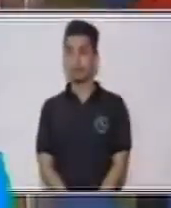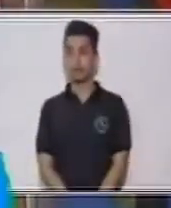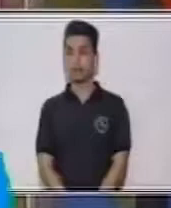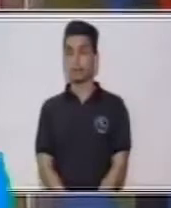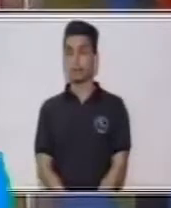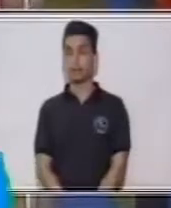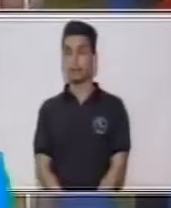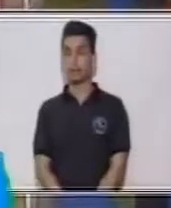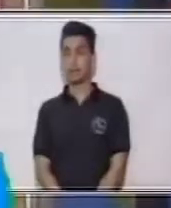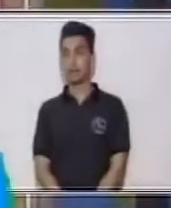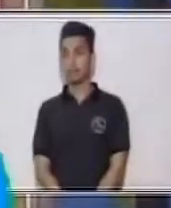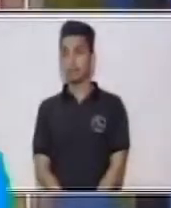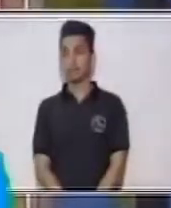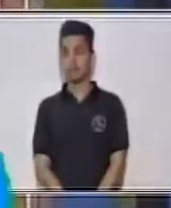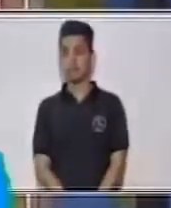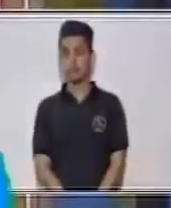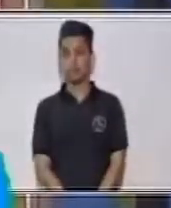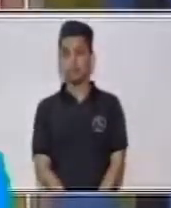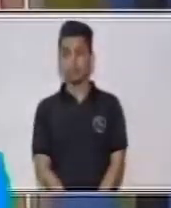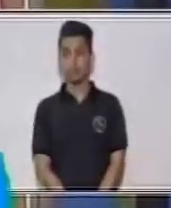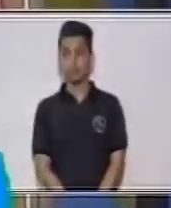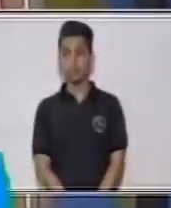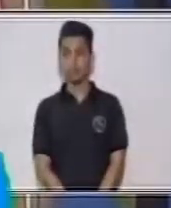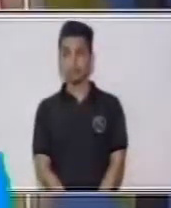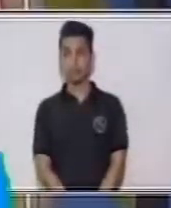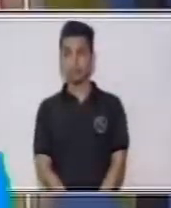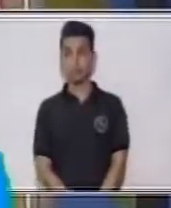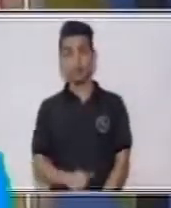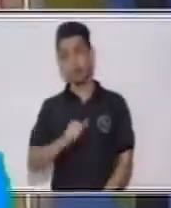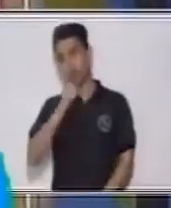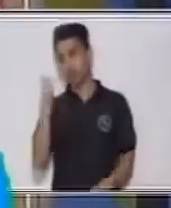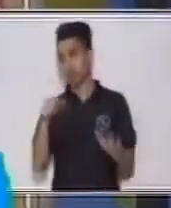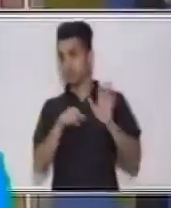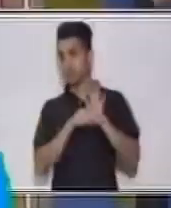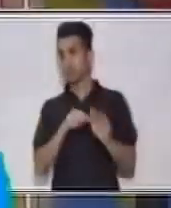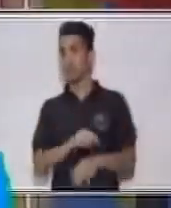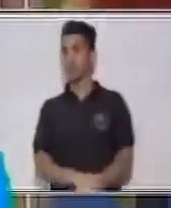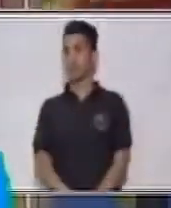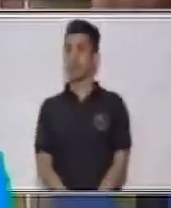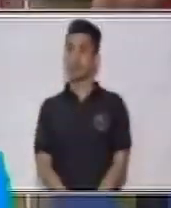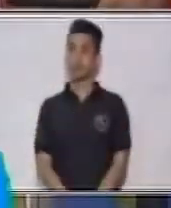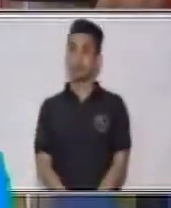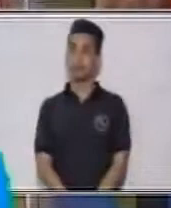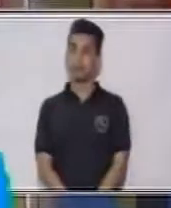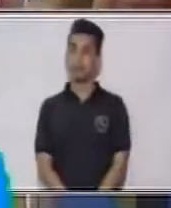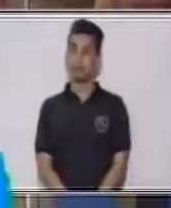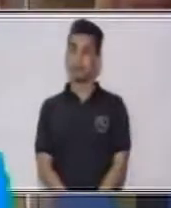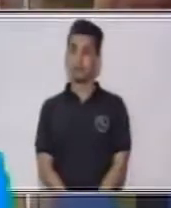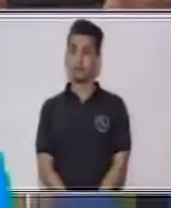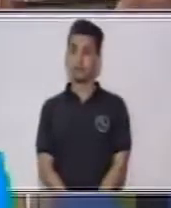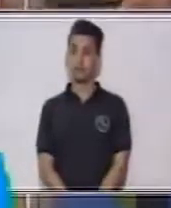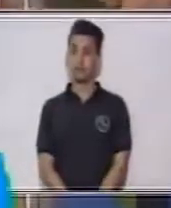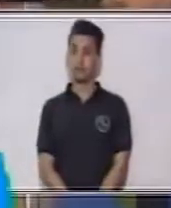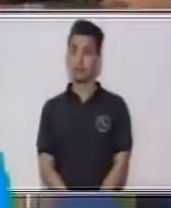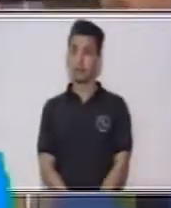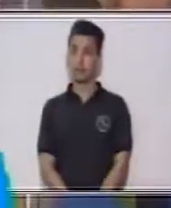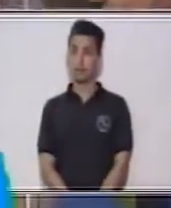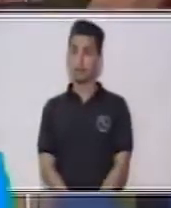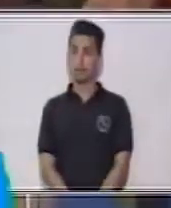vamos ahora a otro a otra recta yo podría decir por ejemplo